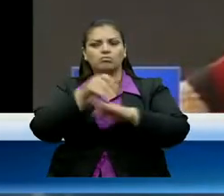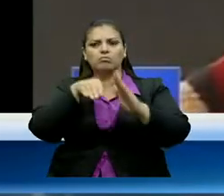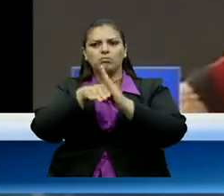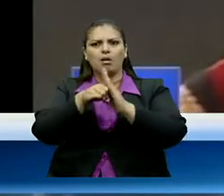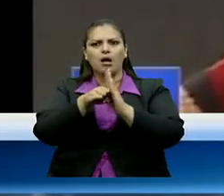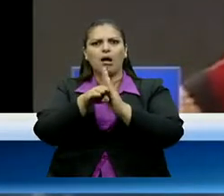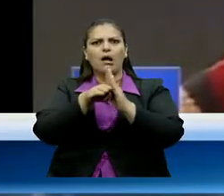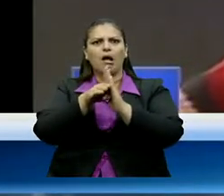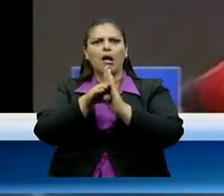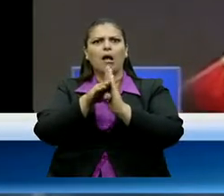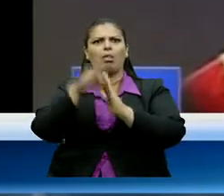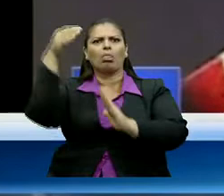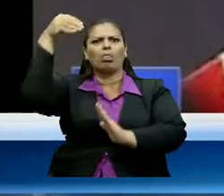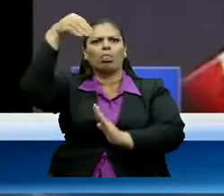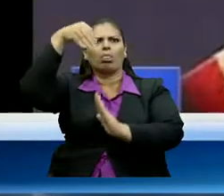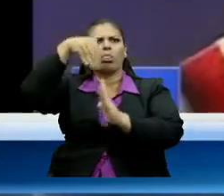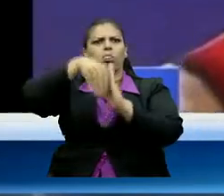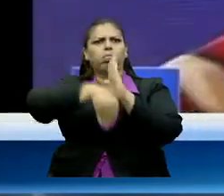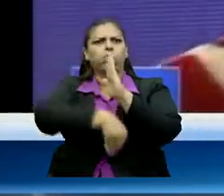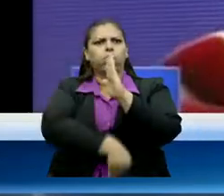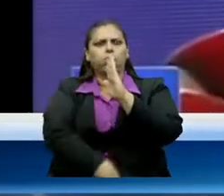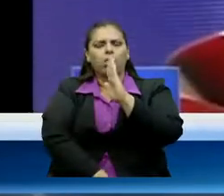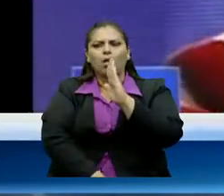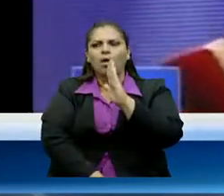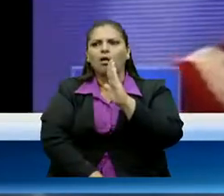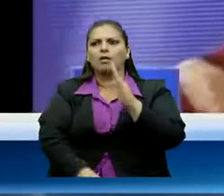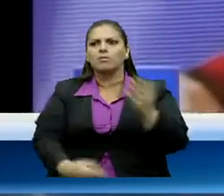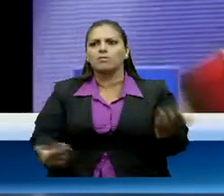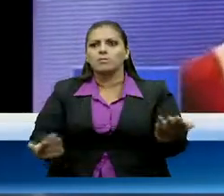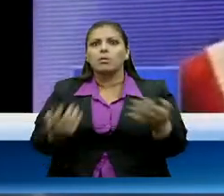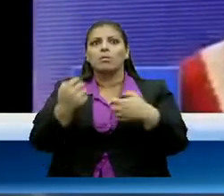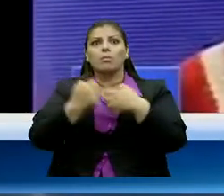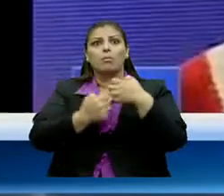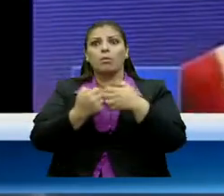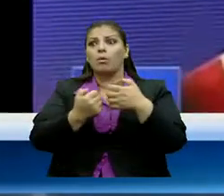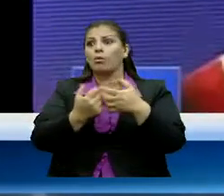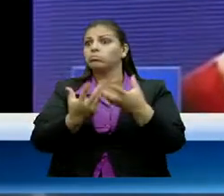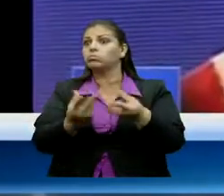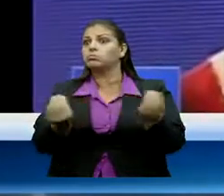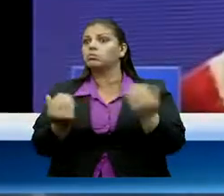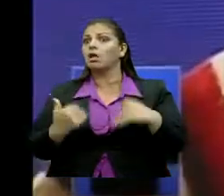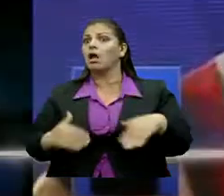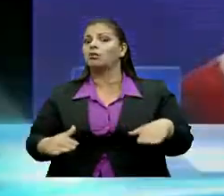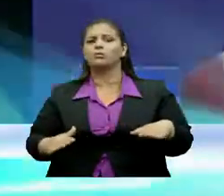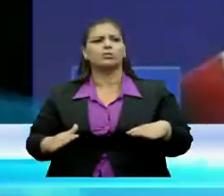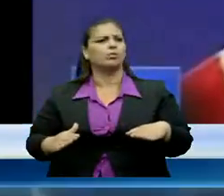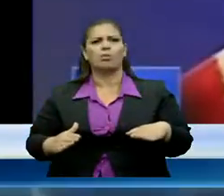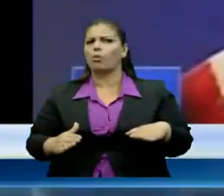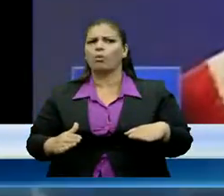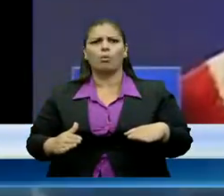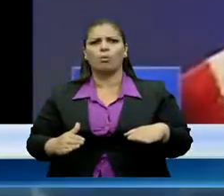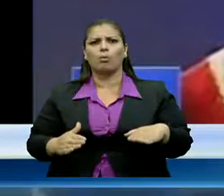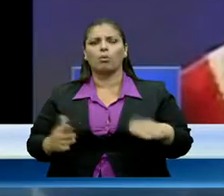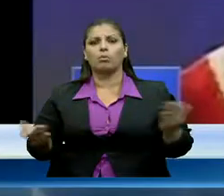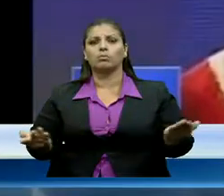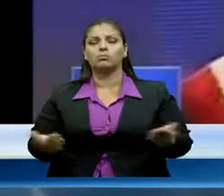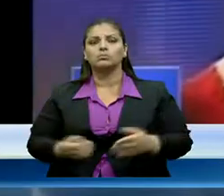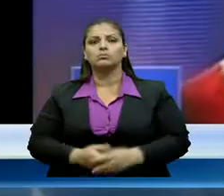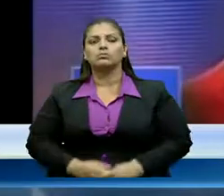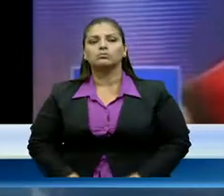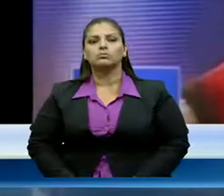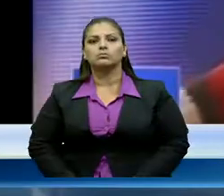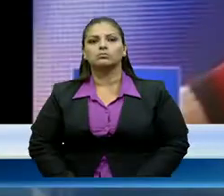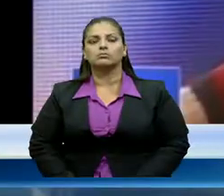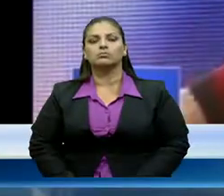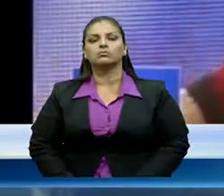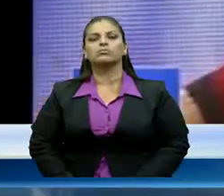un proyecto de ley en la Asamblea para dar más plazo, porque hubo gente de buena fe que no podía pagar los bancos. Y cuando esos bancos